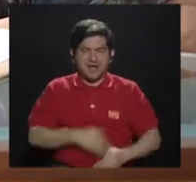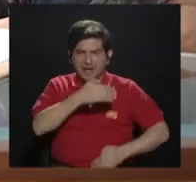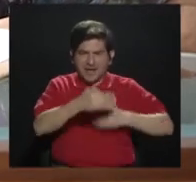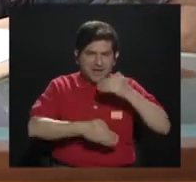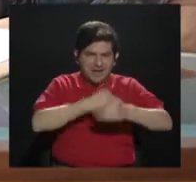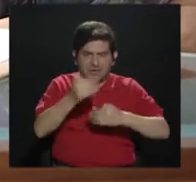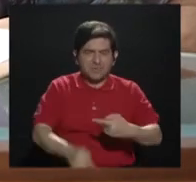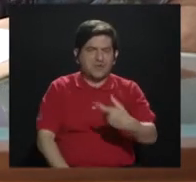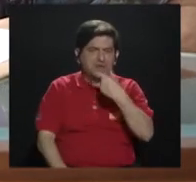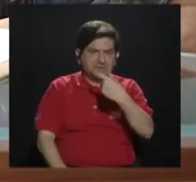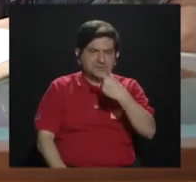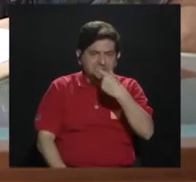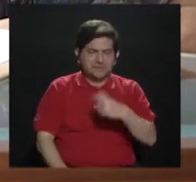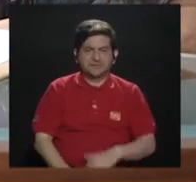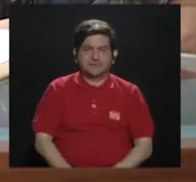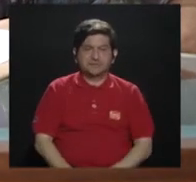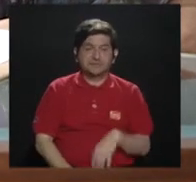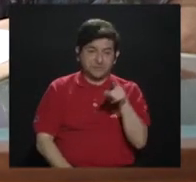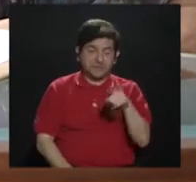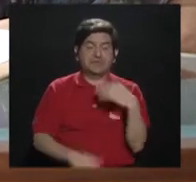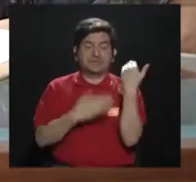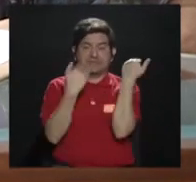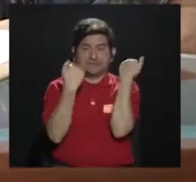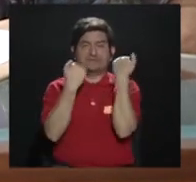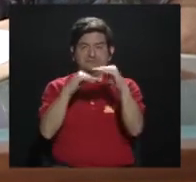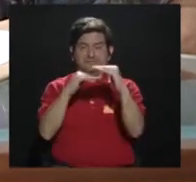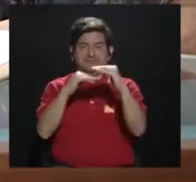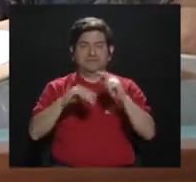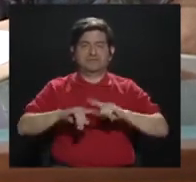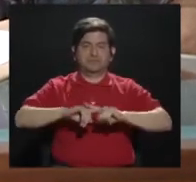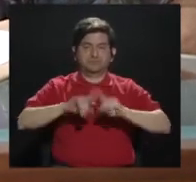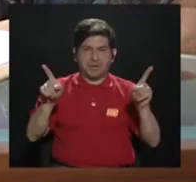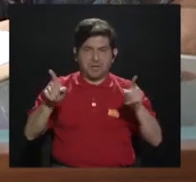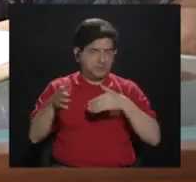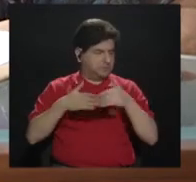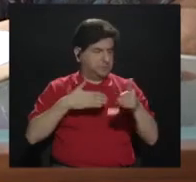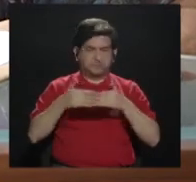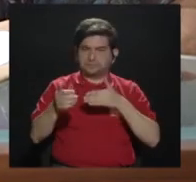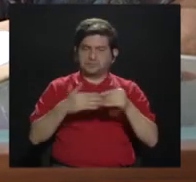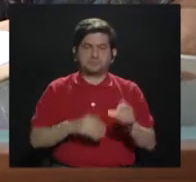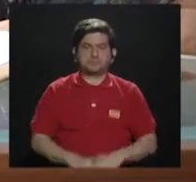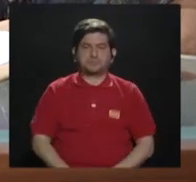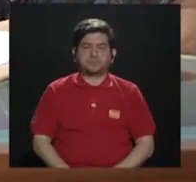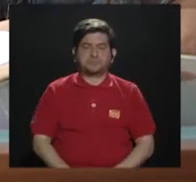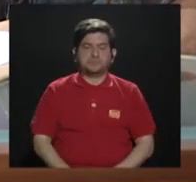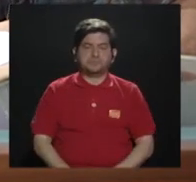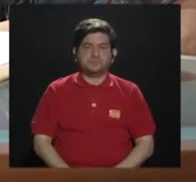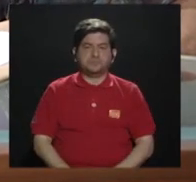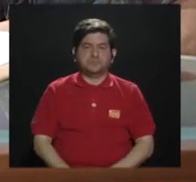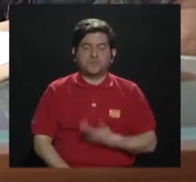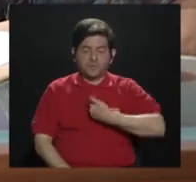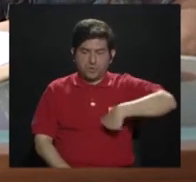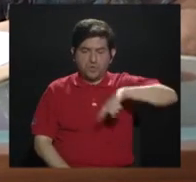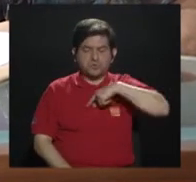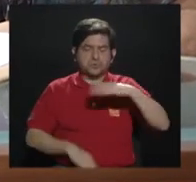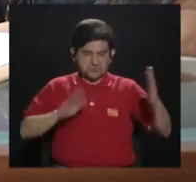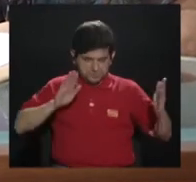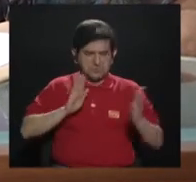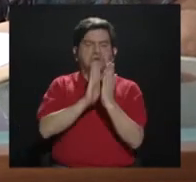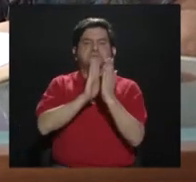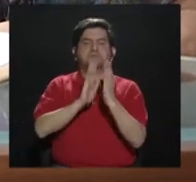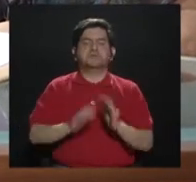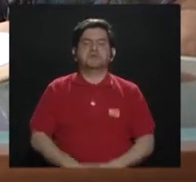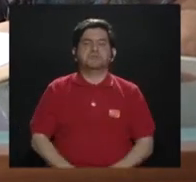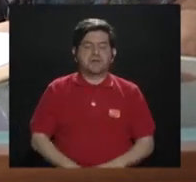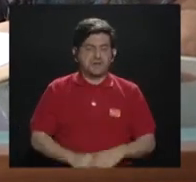las galletas, esa fue una limitación, pero aún así, como zona, hicimos frente